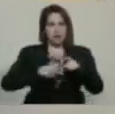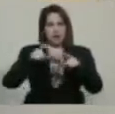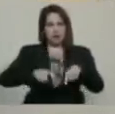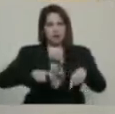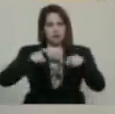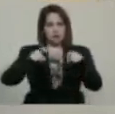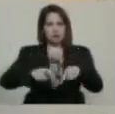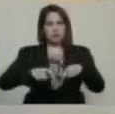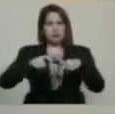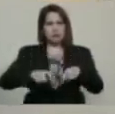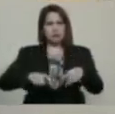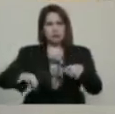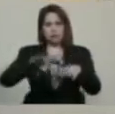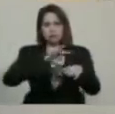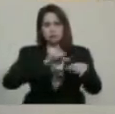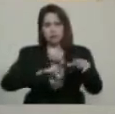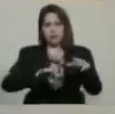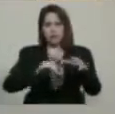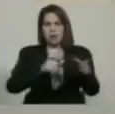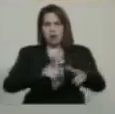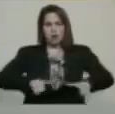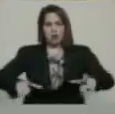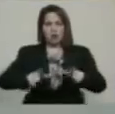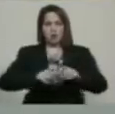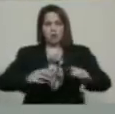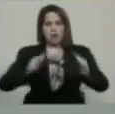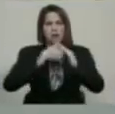misión Jóvenes Robert Serra.